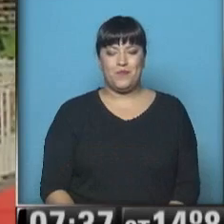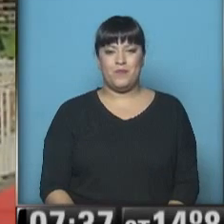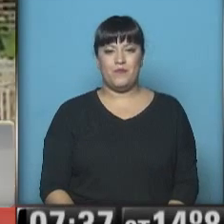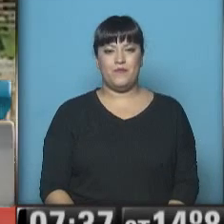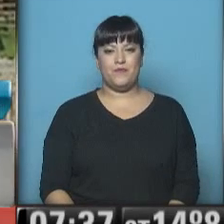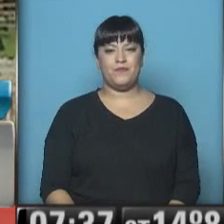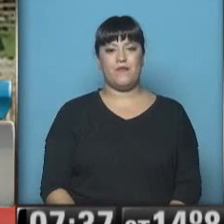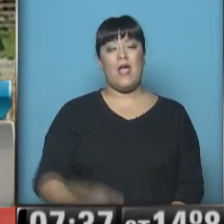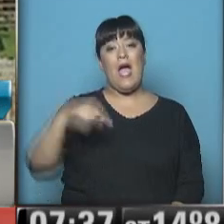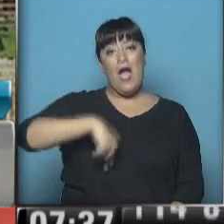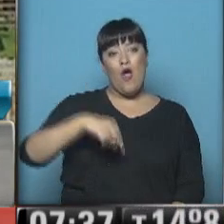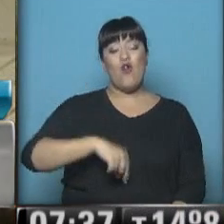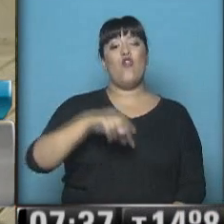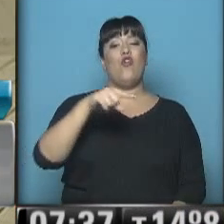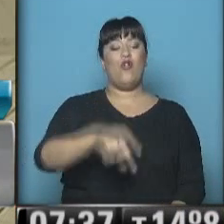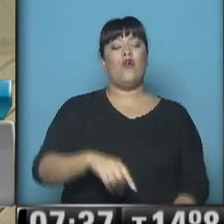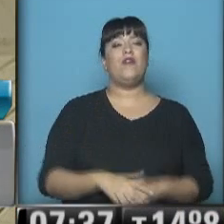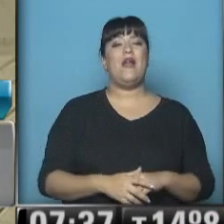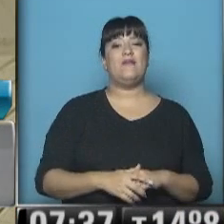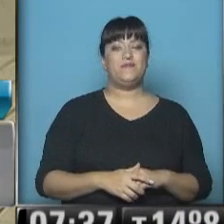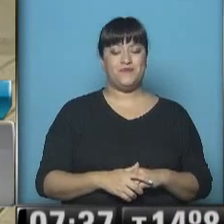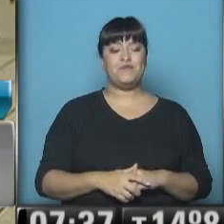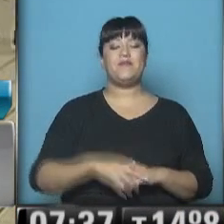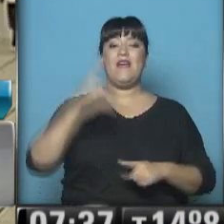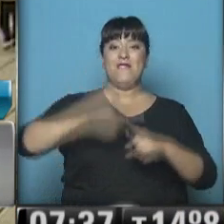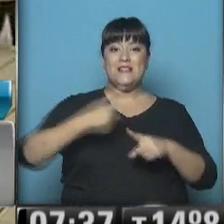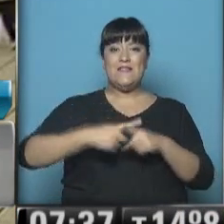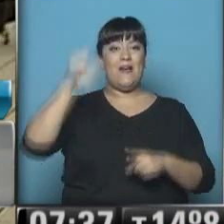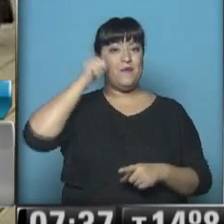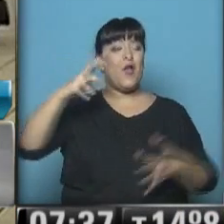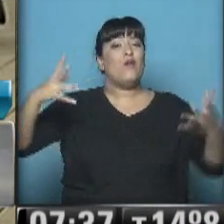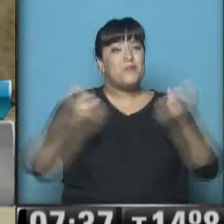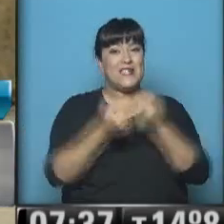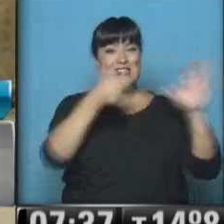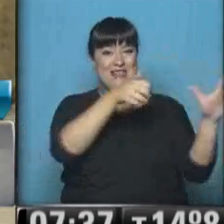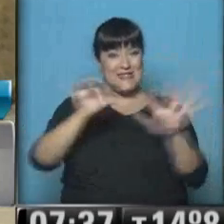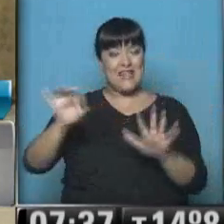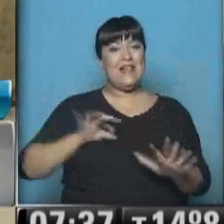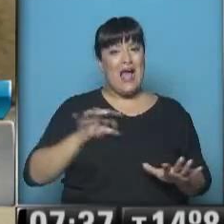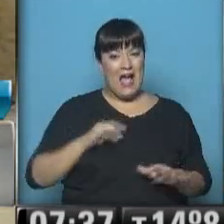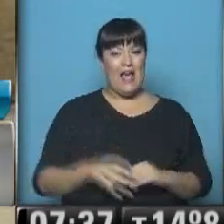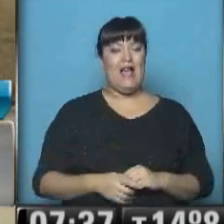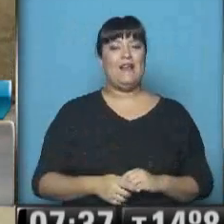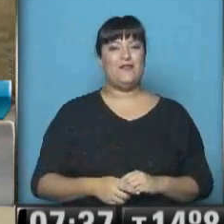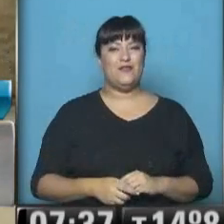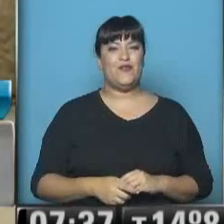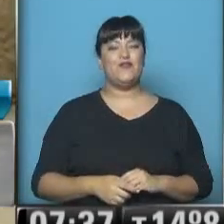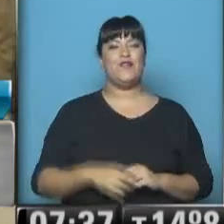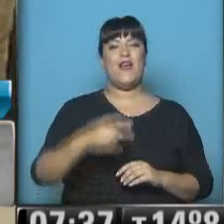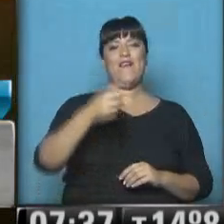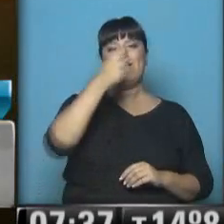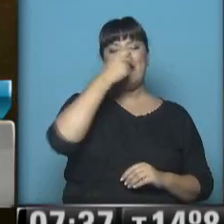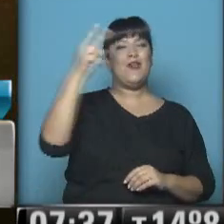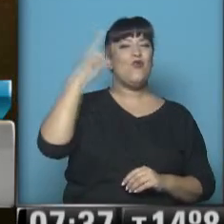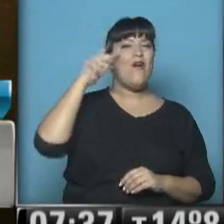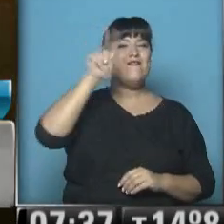y se está viviendo la vigésimo novena edición del festival de cine de mar del plata que cumple 60 años hay muchos juegos de números con ese 29 60 de